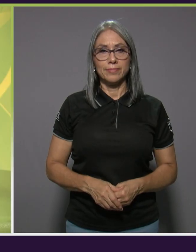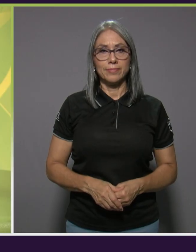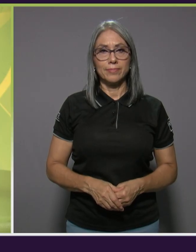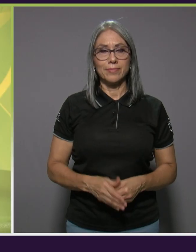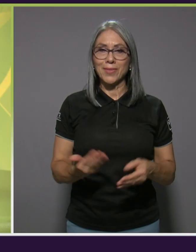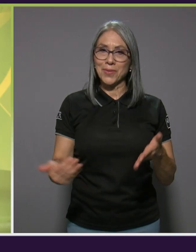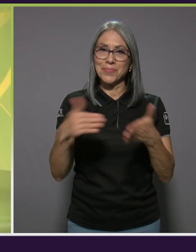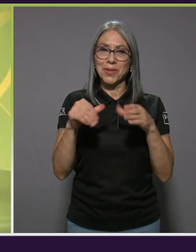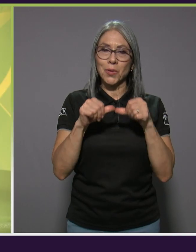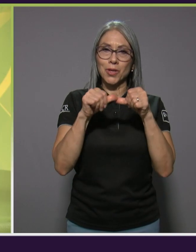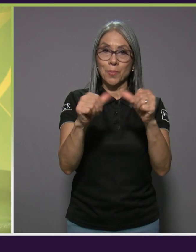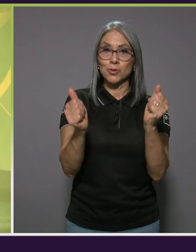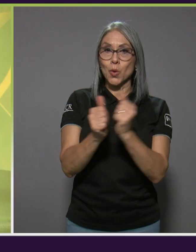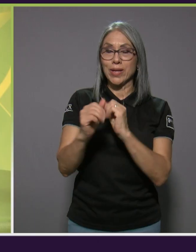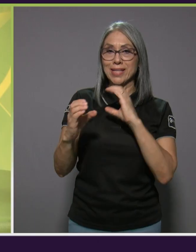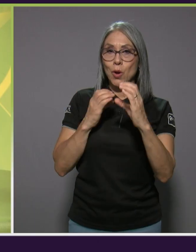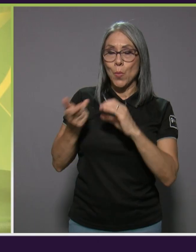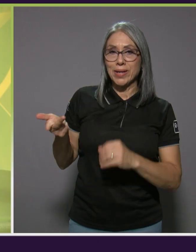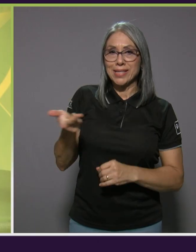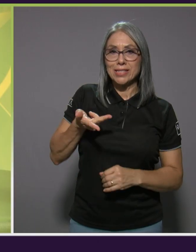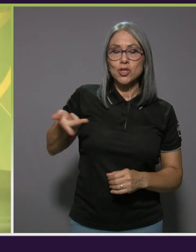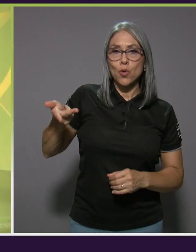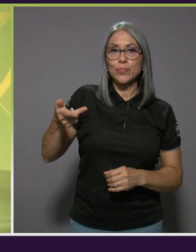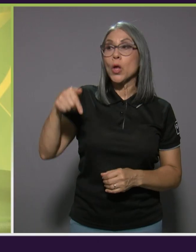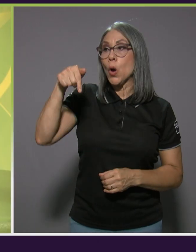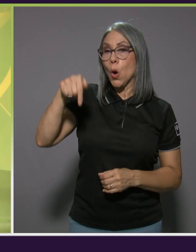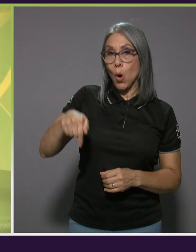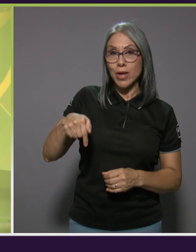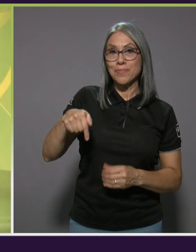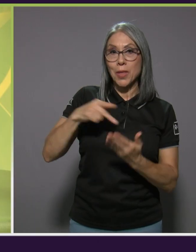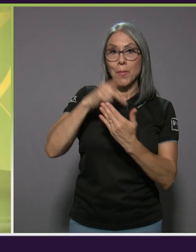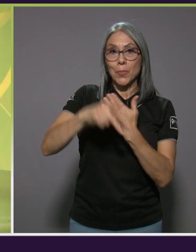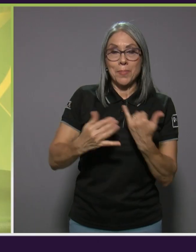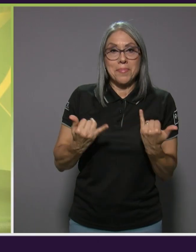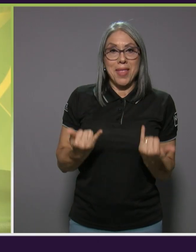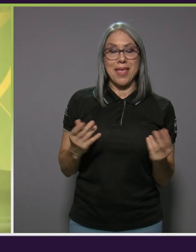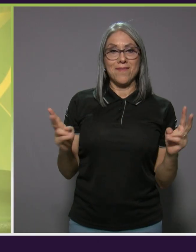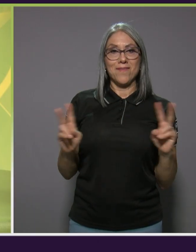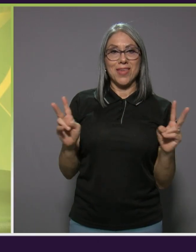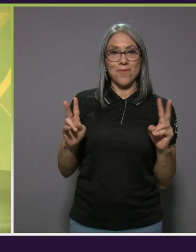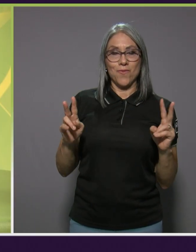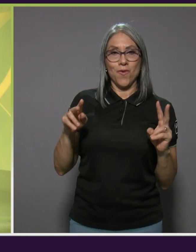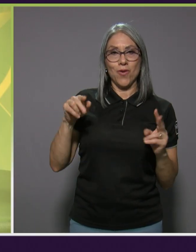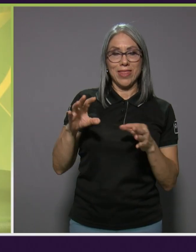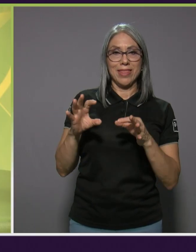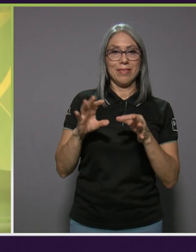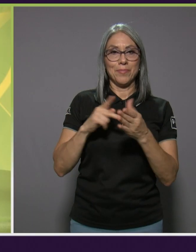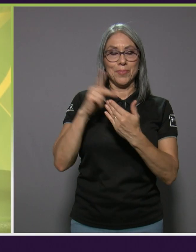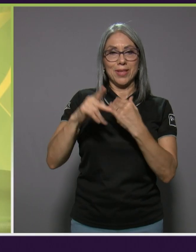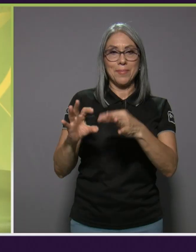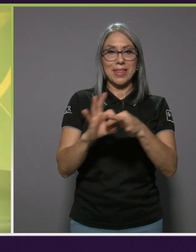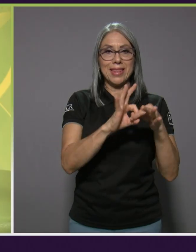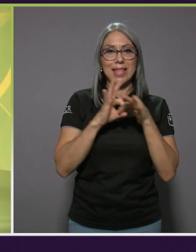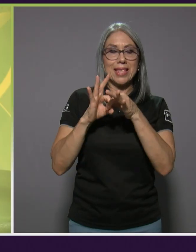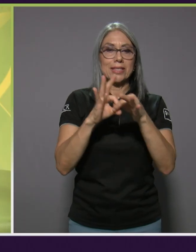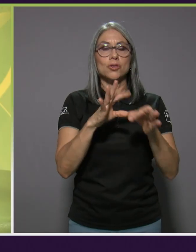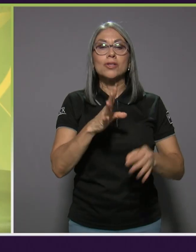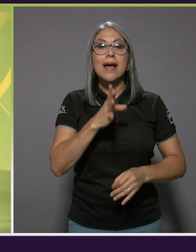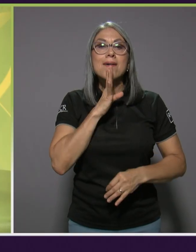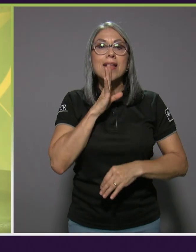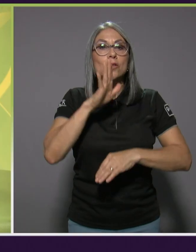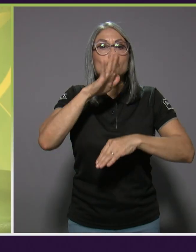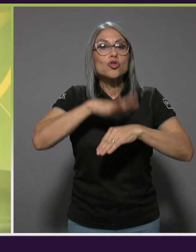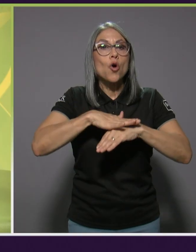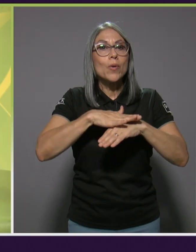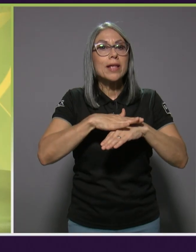Estamos de regreso con esta conversación. Hoy en la edición en vivo del mes de Nexos estamos conversando sobre este